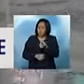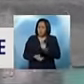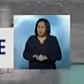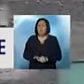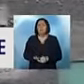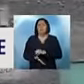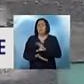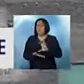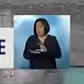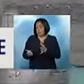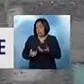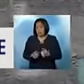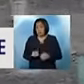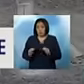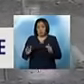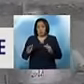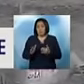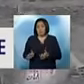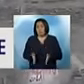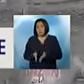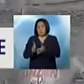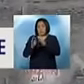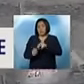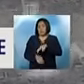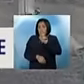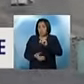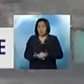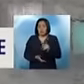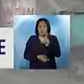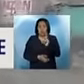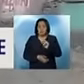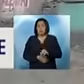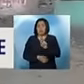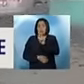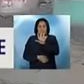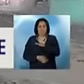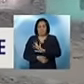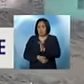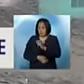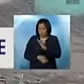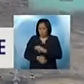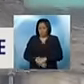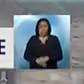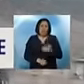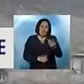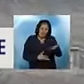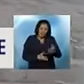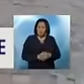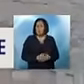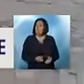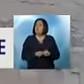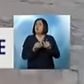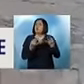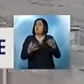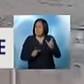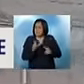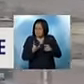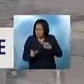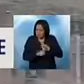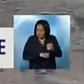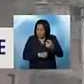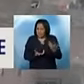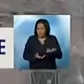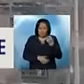la capital, en la parte de la Panamericana Norte, a altura del kilómetro 25 aproximadamente. Ahora, Diana, ¿cuántos heridos has